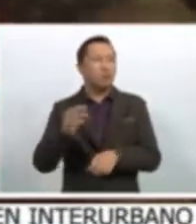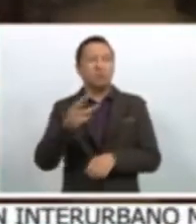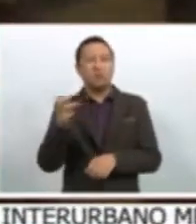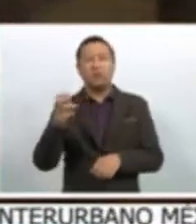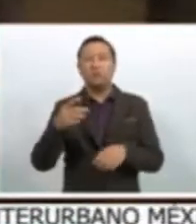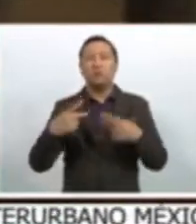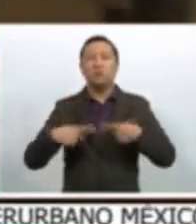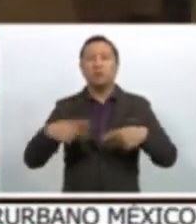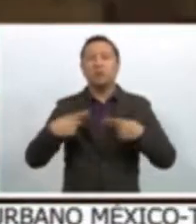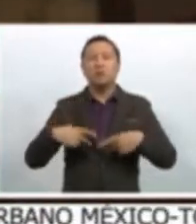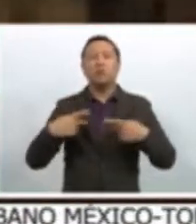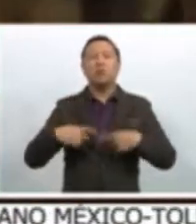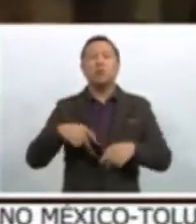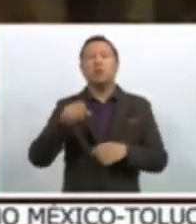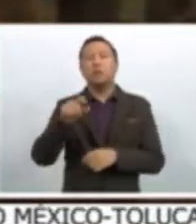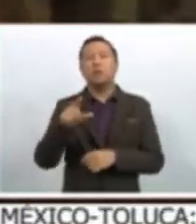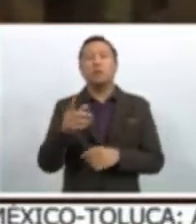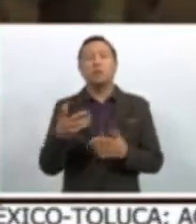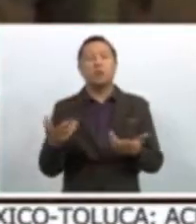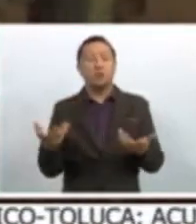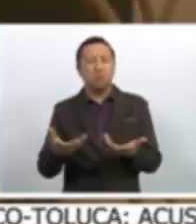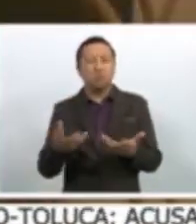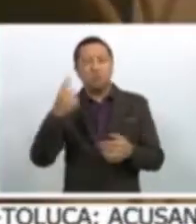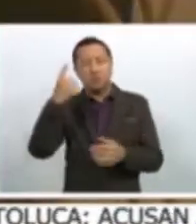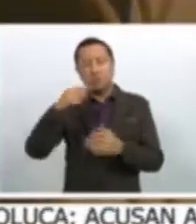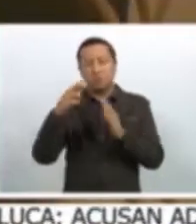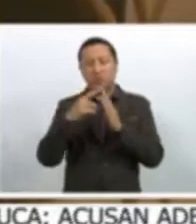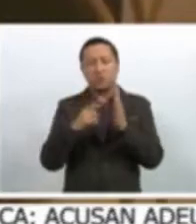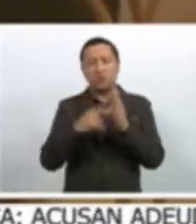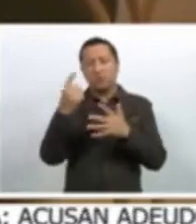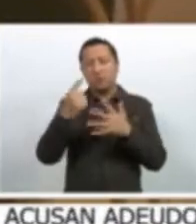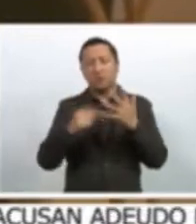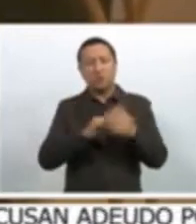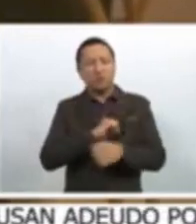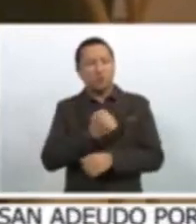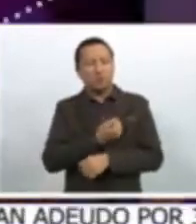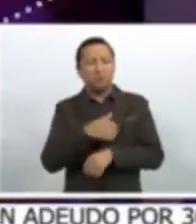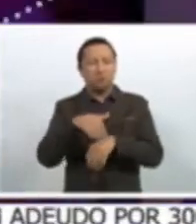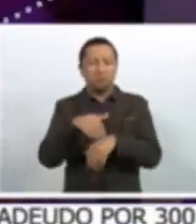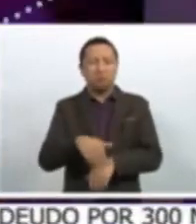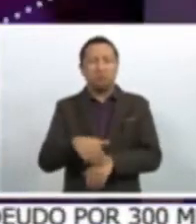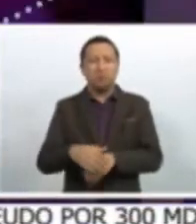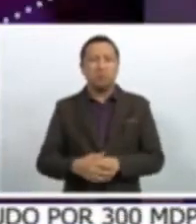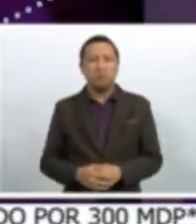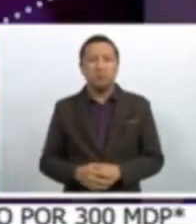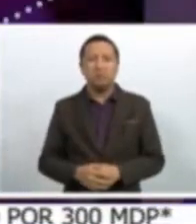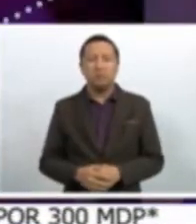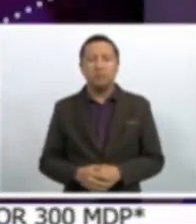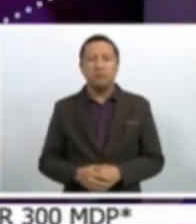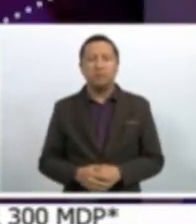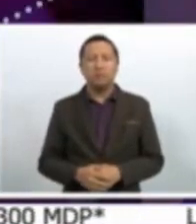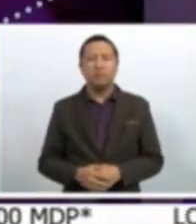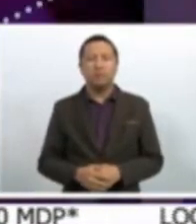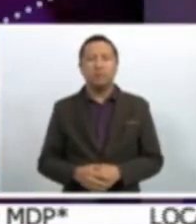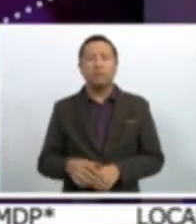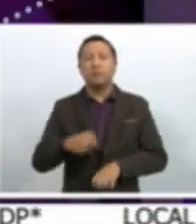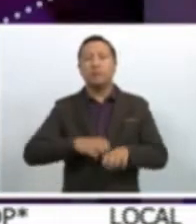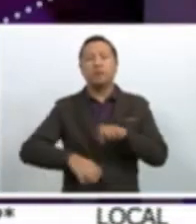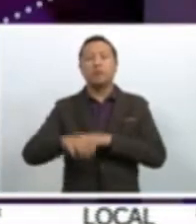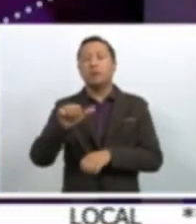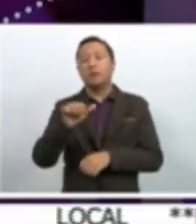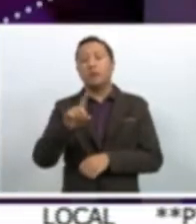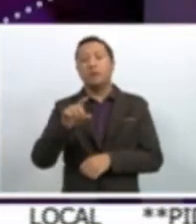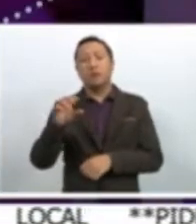de cumplir con los protocolos sanitarios para evitar el contagio de coronavirus. Presenta la empresa ADO 24